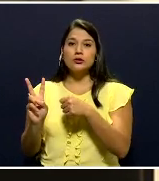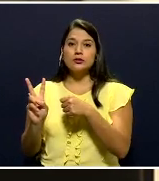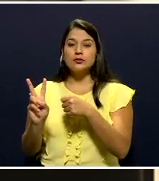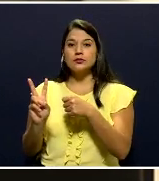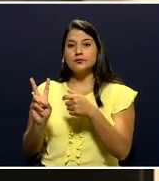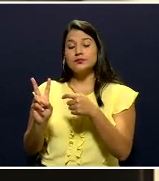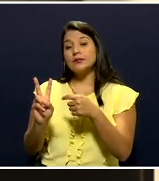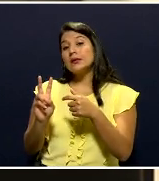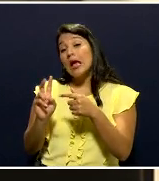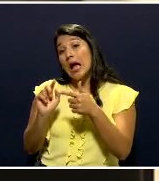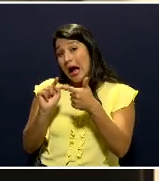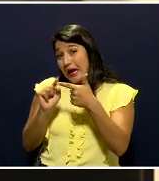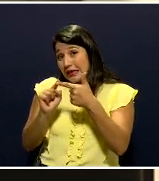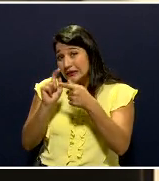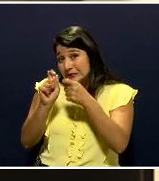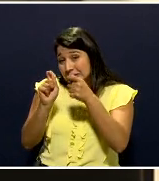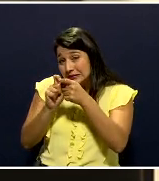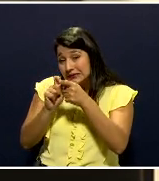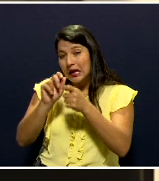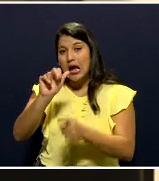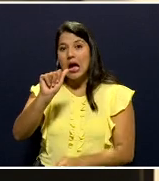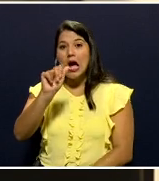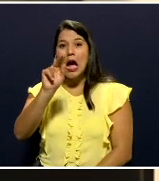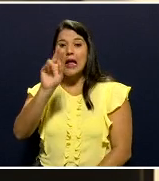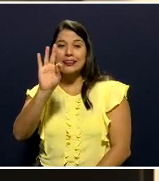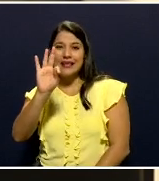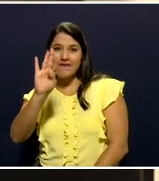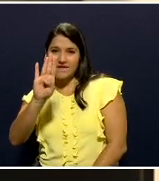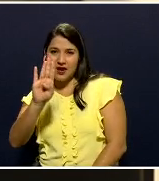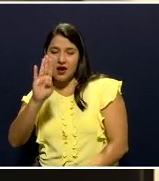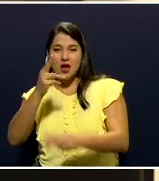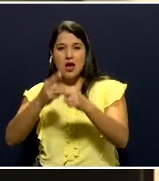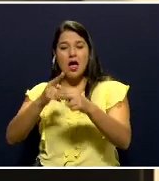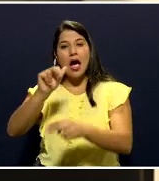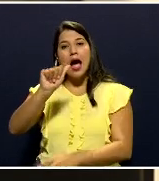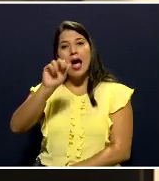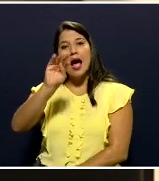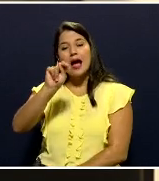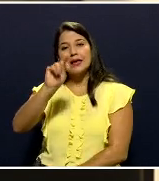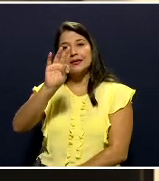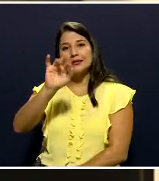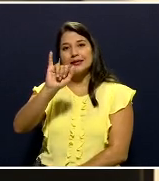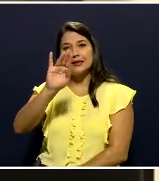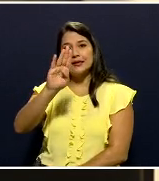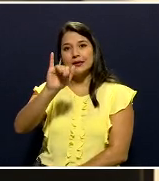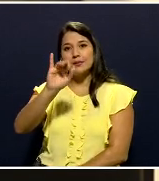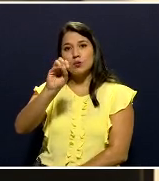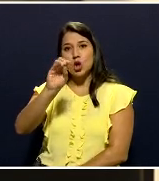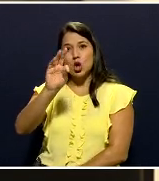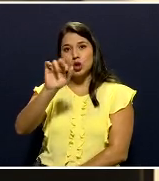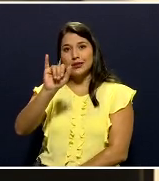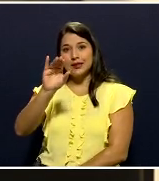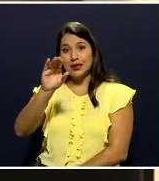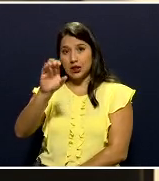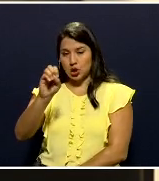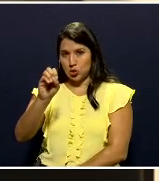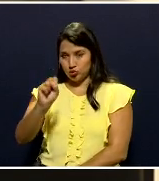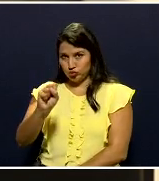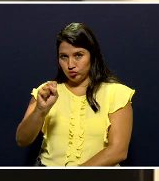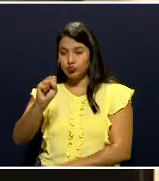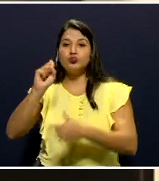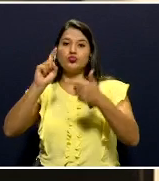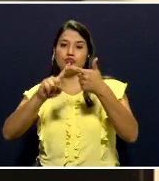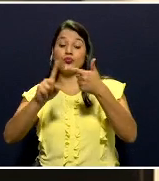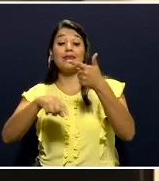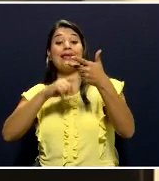Particularmente debo mencionar aquí los antibióticos. Y en tercer lugar, debemos mencionar todas las medidas higiénicas. El ser